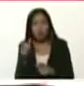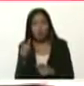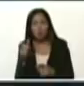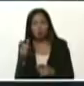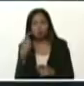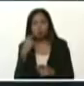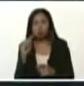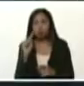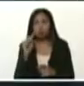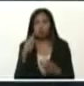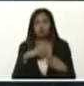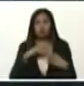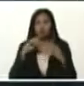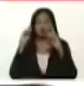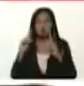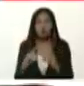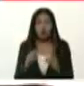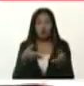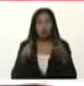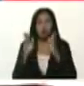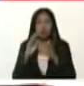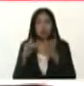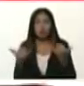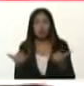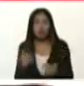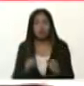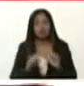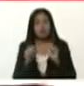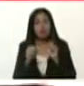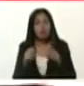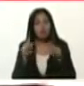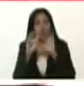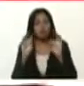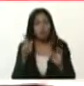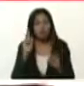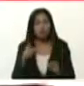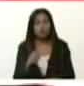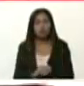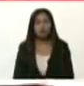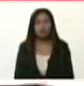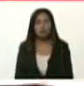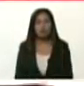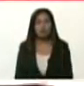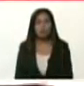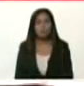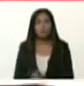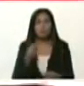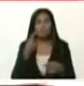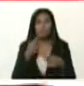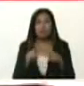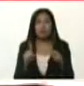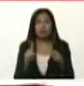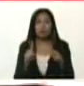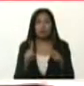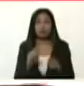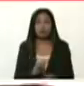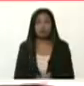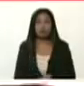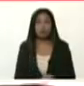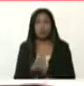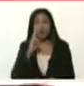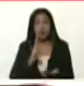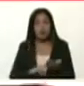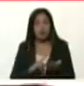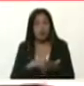las que he decidido construir. Avancemos, pero no le crean